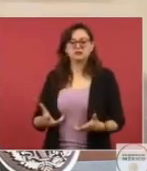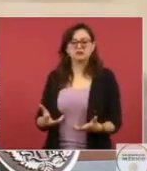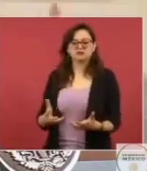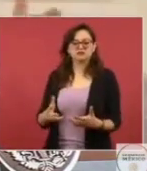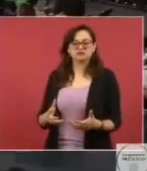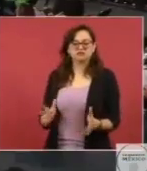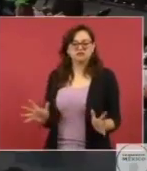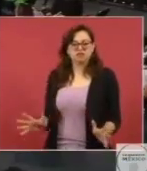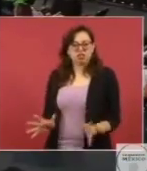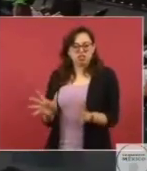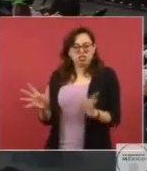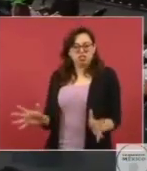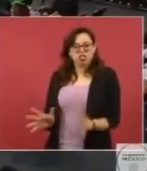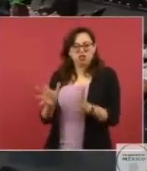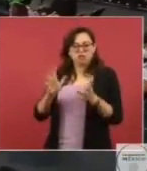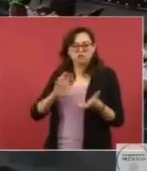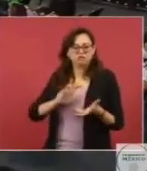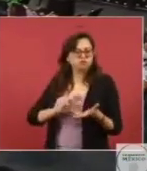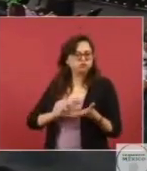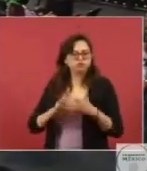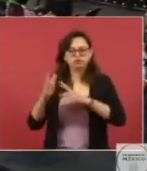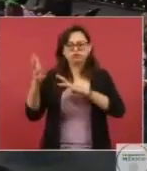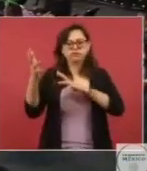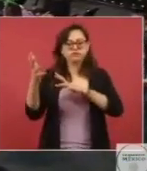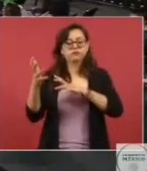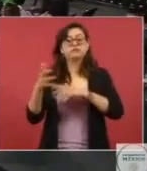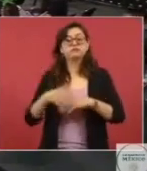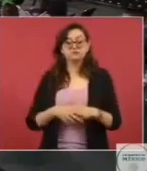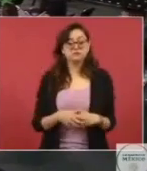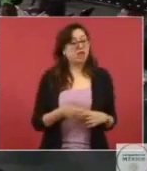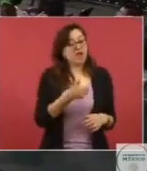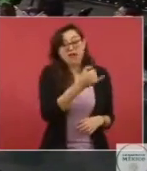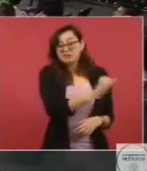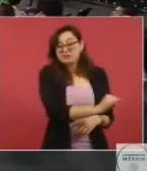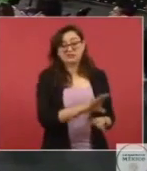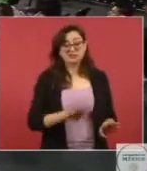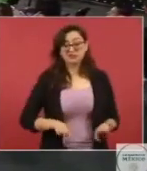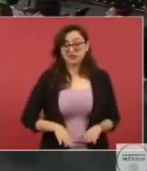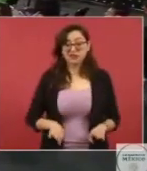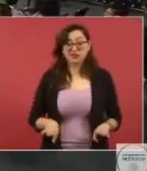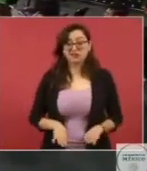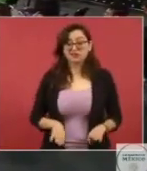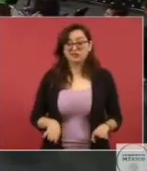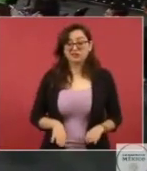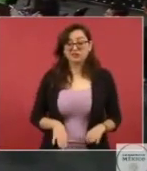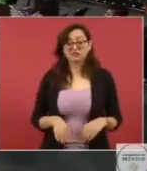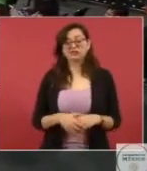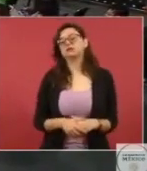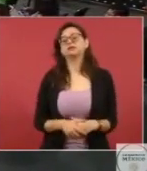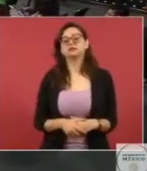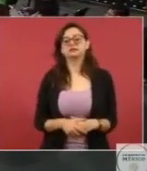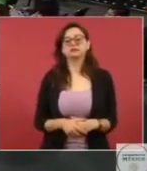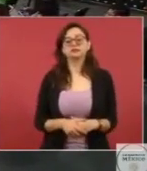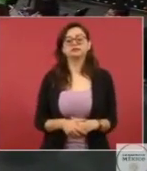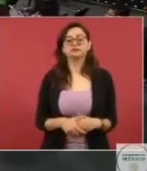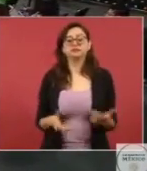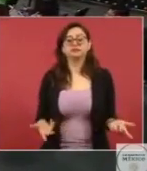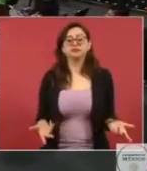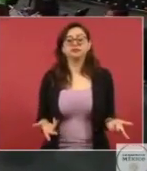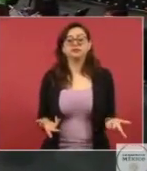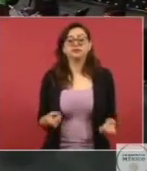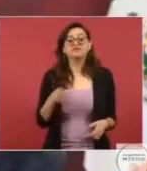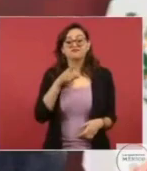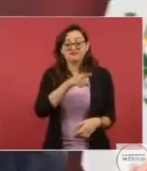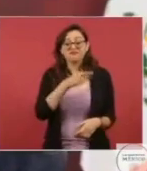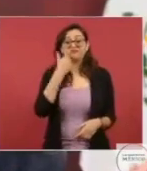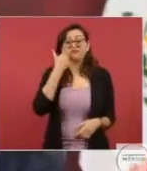defiende a la delincuencia organizada. Déjenme en los comentarios qué es lo que opinan. Y bueno, mi gente, muy bonita, eso es todo por el día de hoy. Los quiero mucho. Yo soy